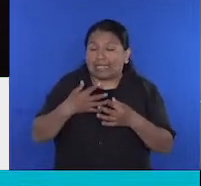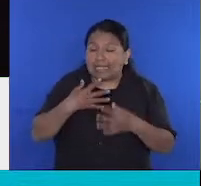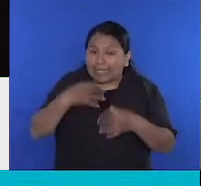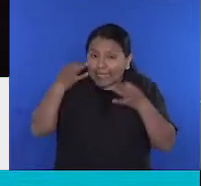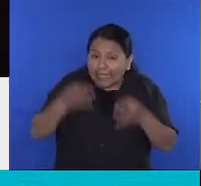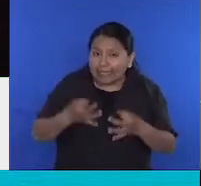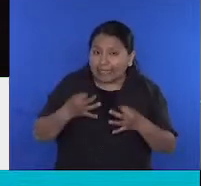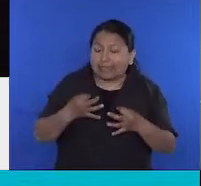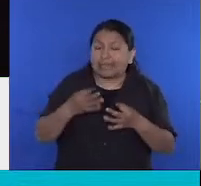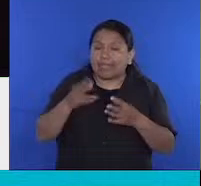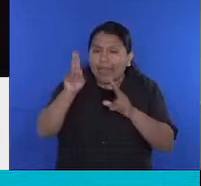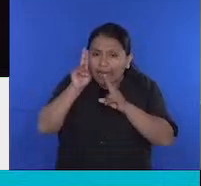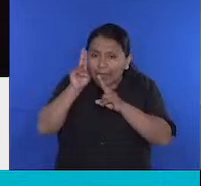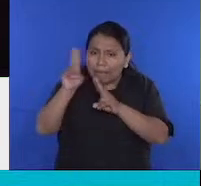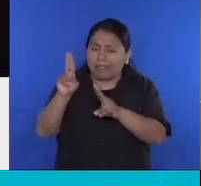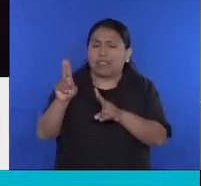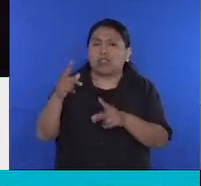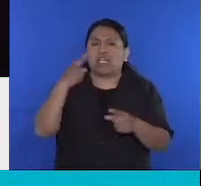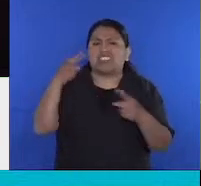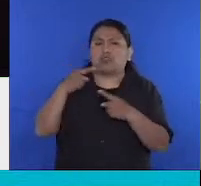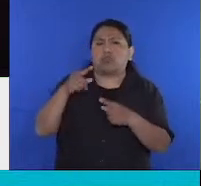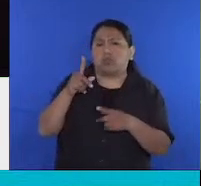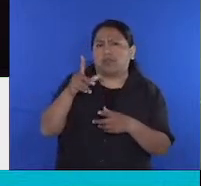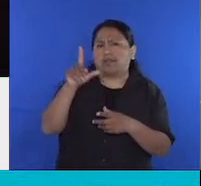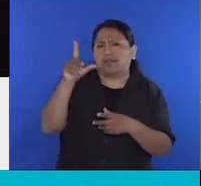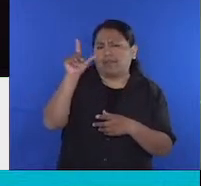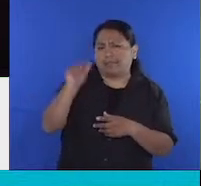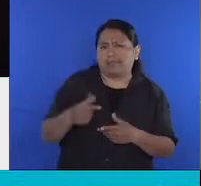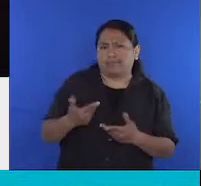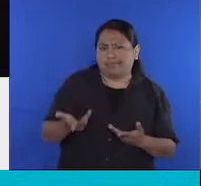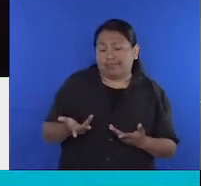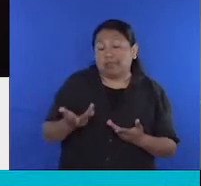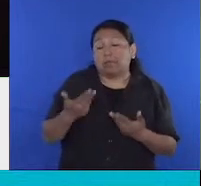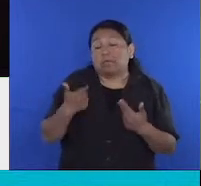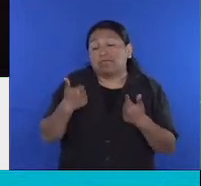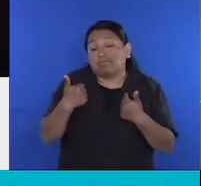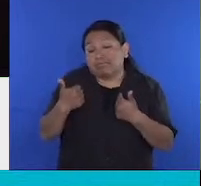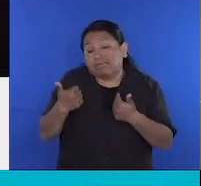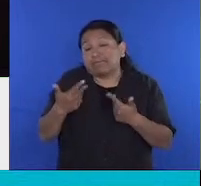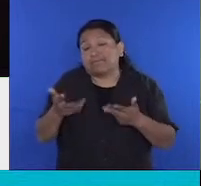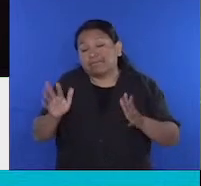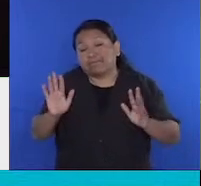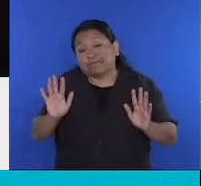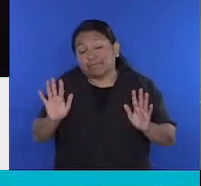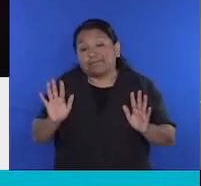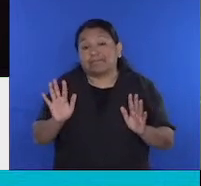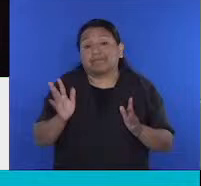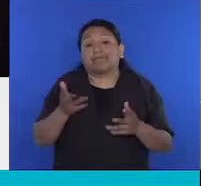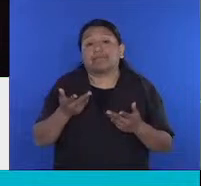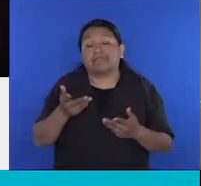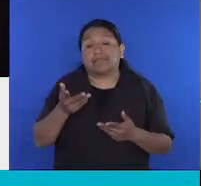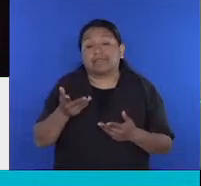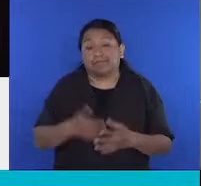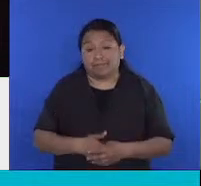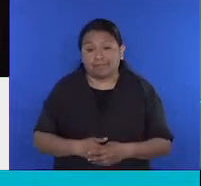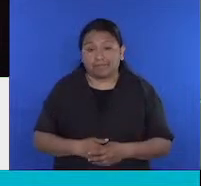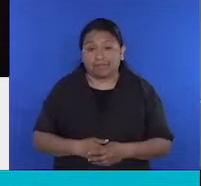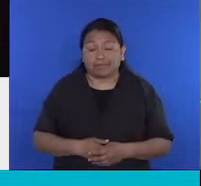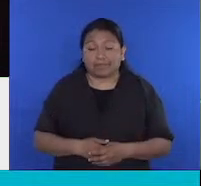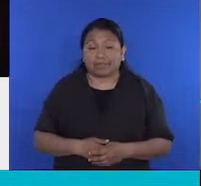la República, que le vendría muy bien si tenemos en cuenta los agravios que viene